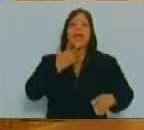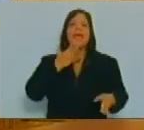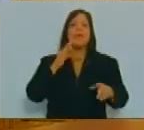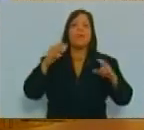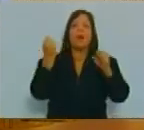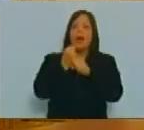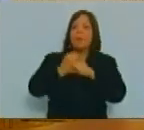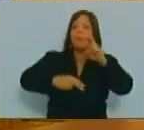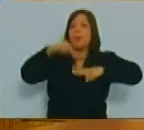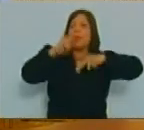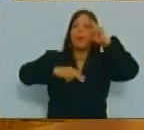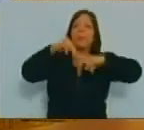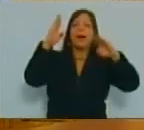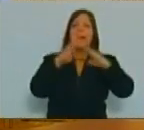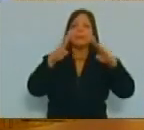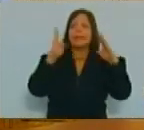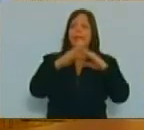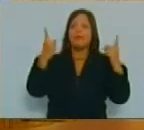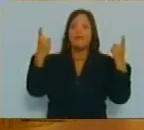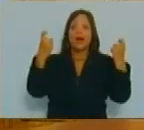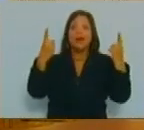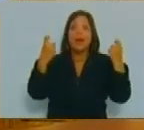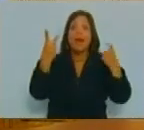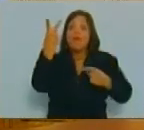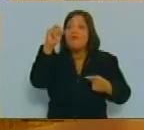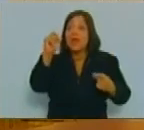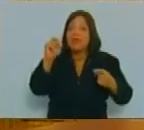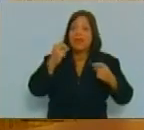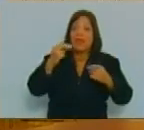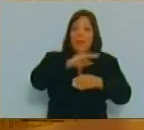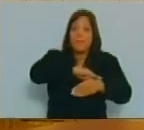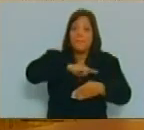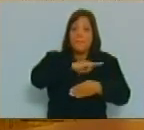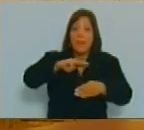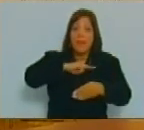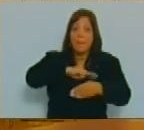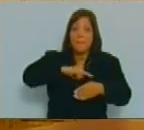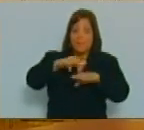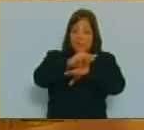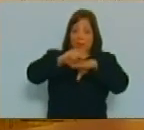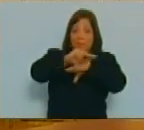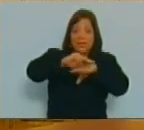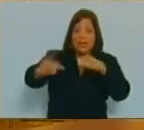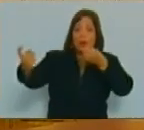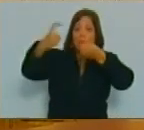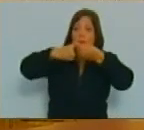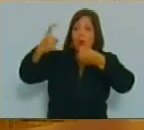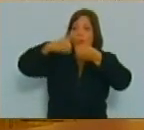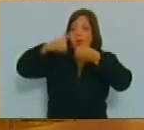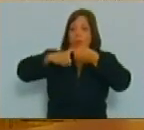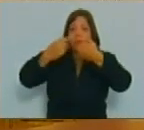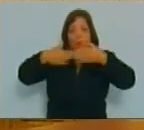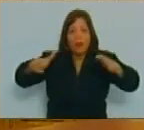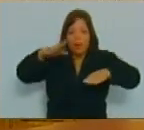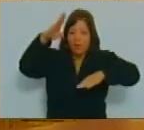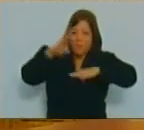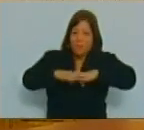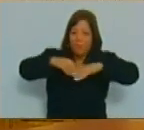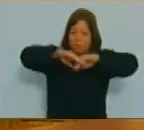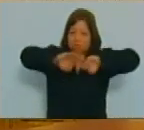construyendo casas sino que 20 ministerios 30 instituciones hicieran casas para romper el piso